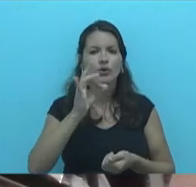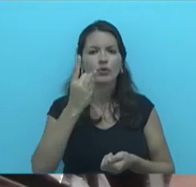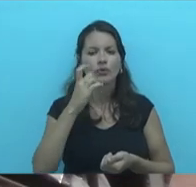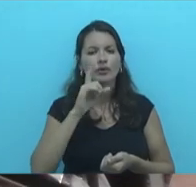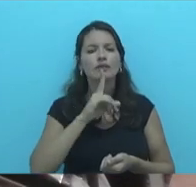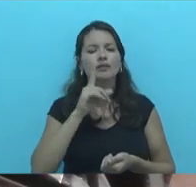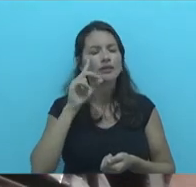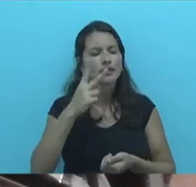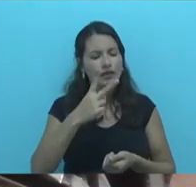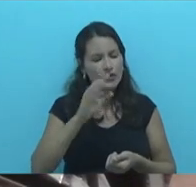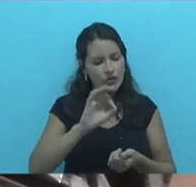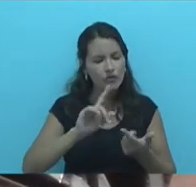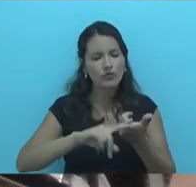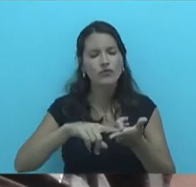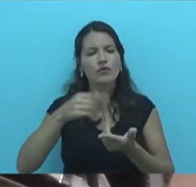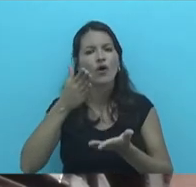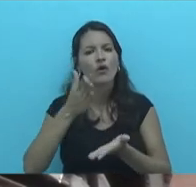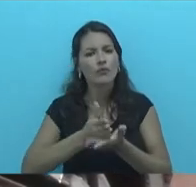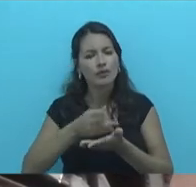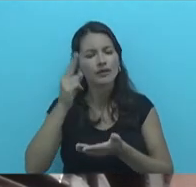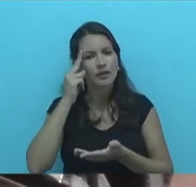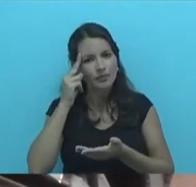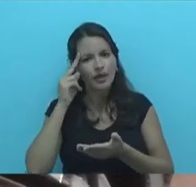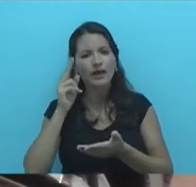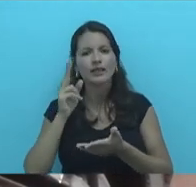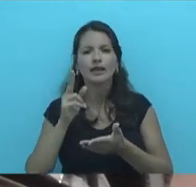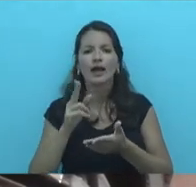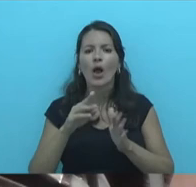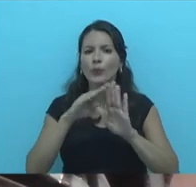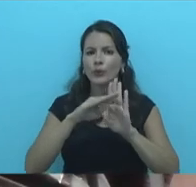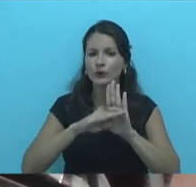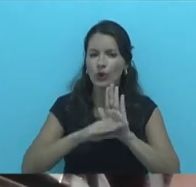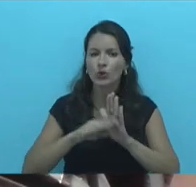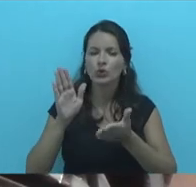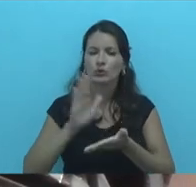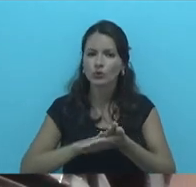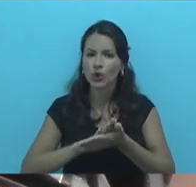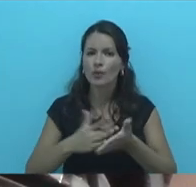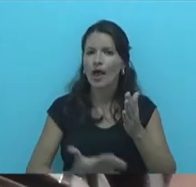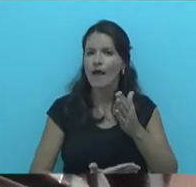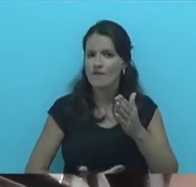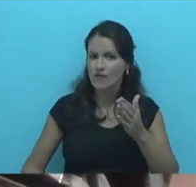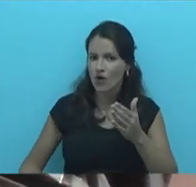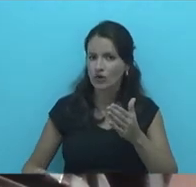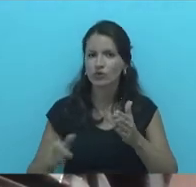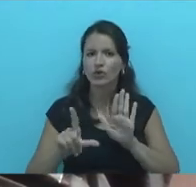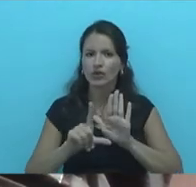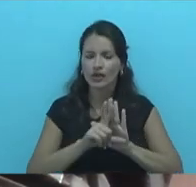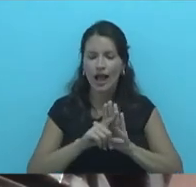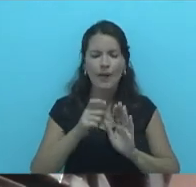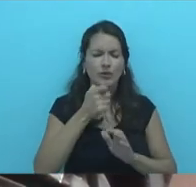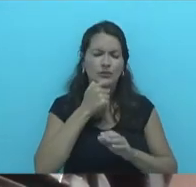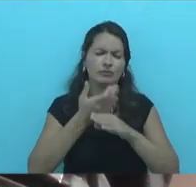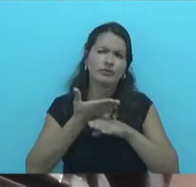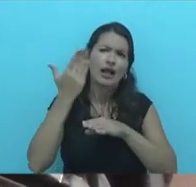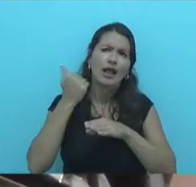para los abortos no punibles, y en estos días, cuando vemos lo que sucedió en Jujuy, lo que sucedió antes de ayer